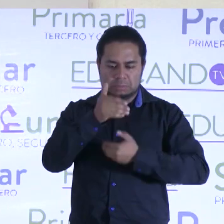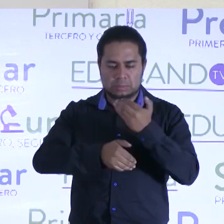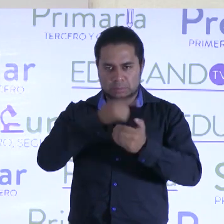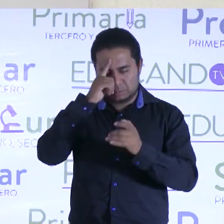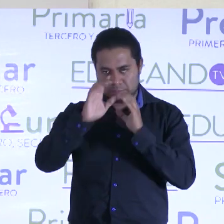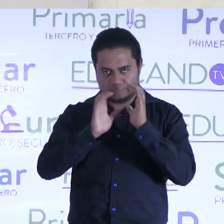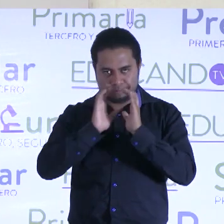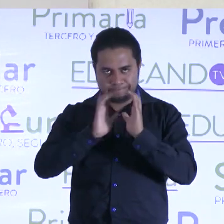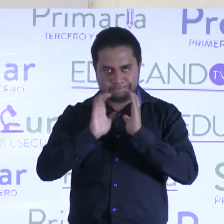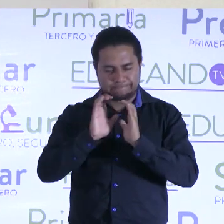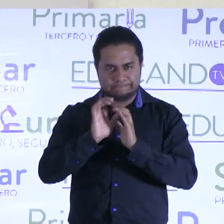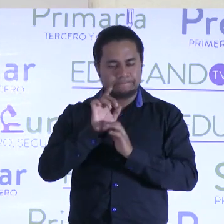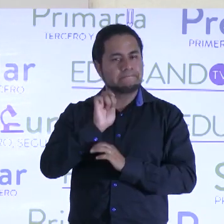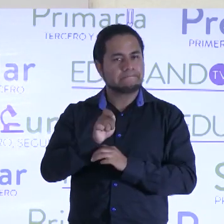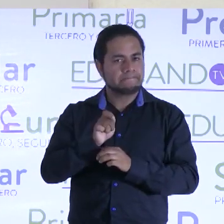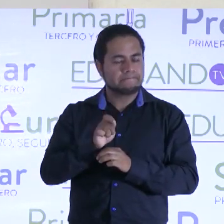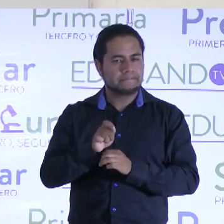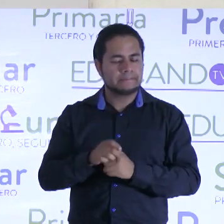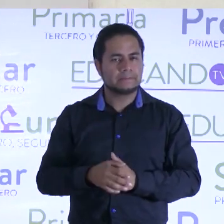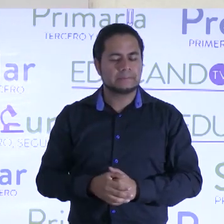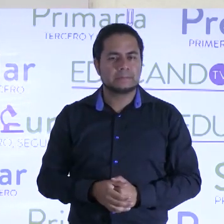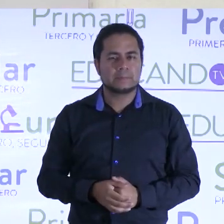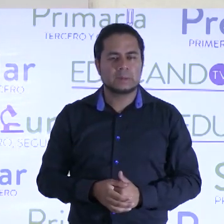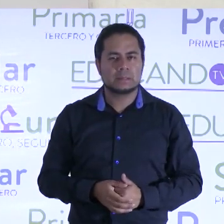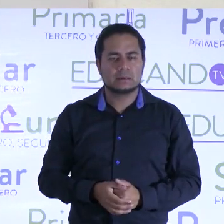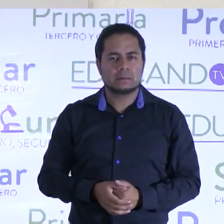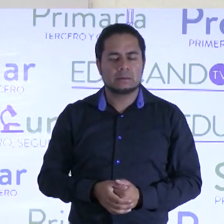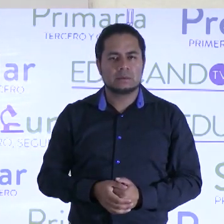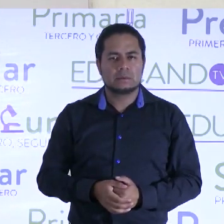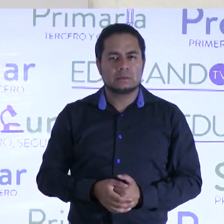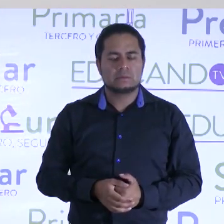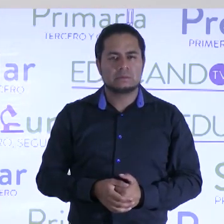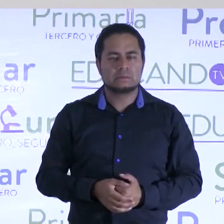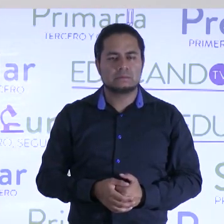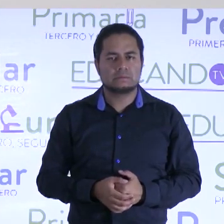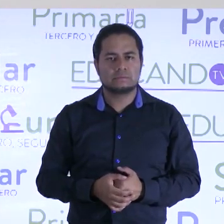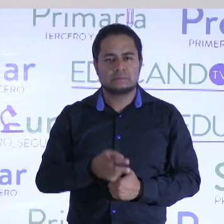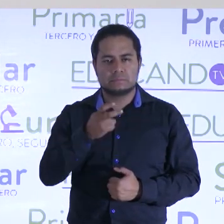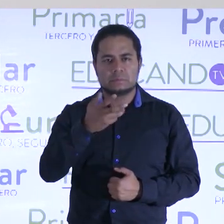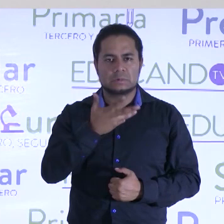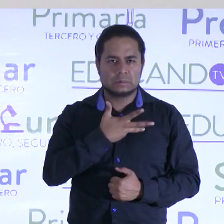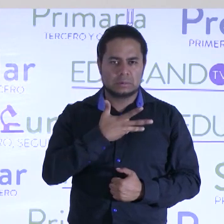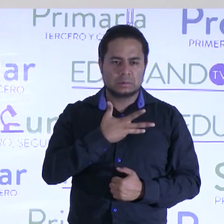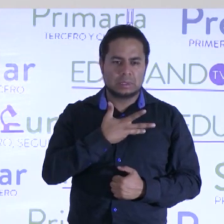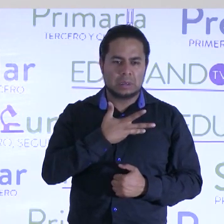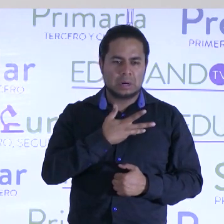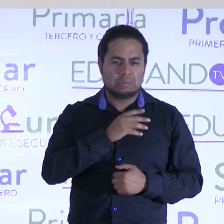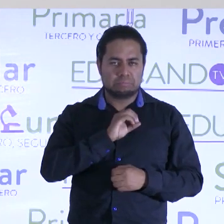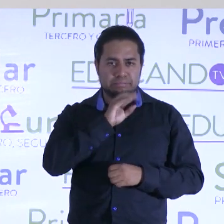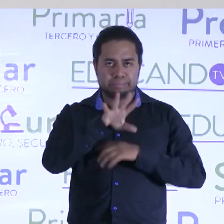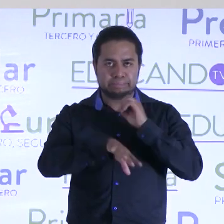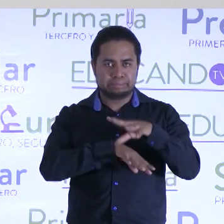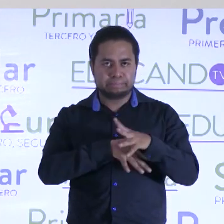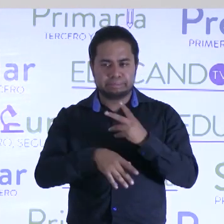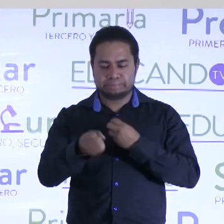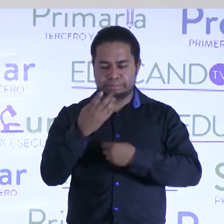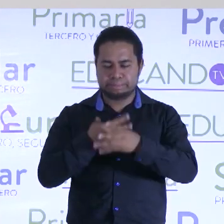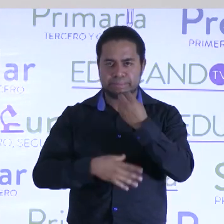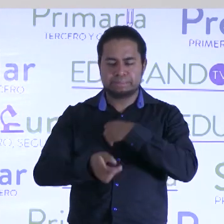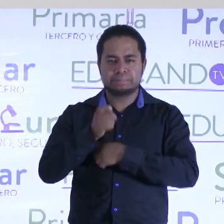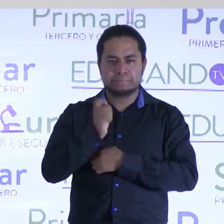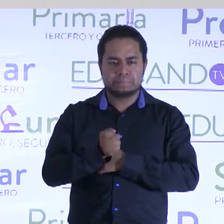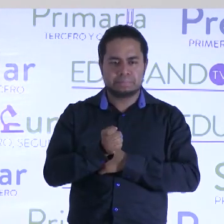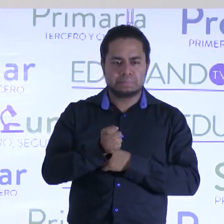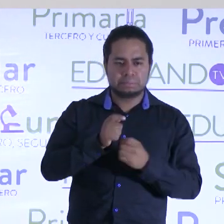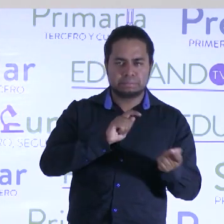de nuestro proceso de comunicación, que es el que viene del receptor al